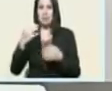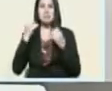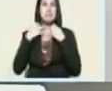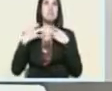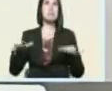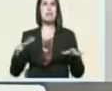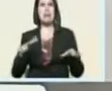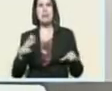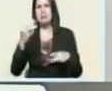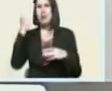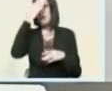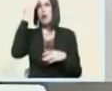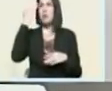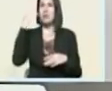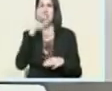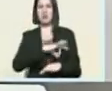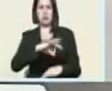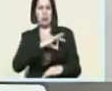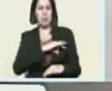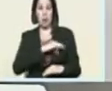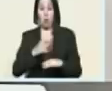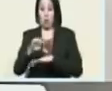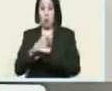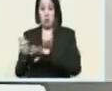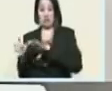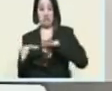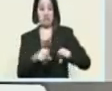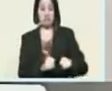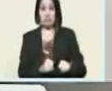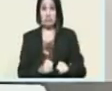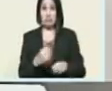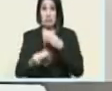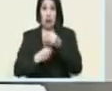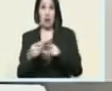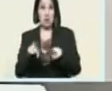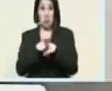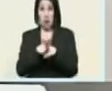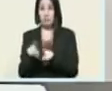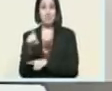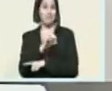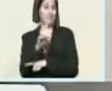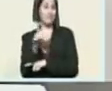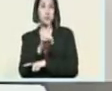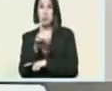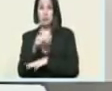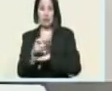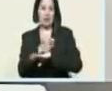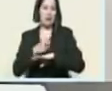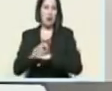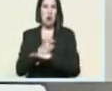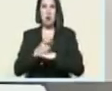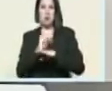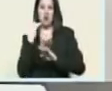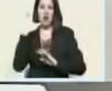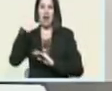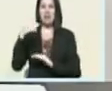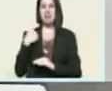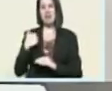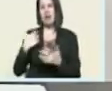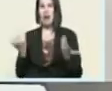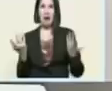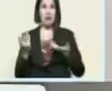socialismo. ¿Un gobierno capitalista haría esto? ¿Qué está haciendo el gobierno de Macri en